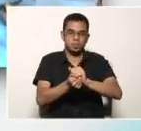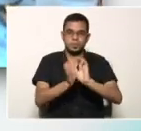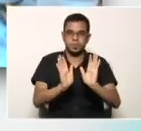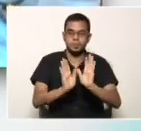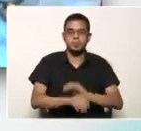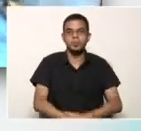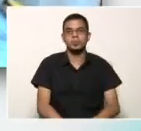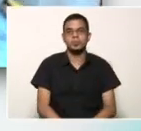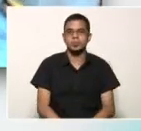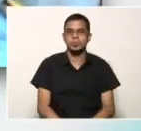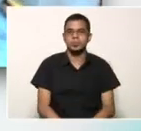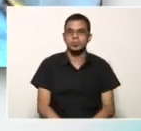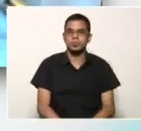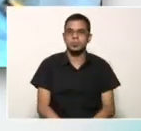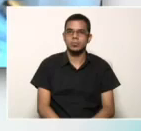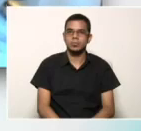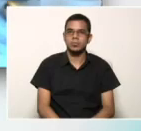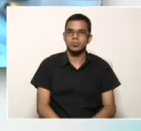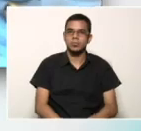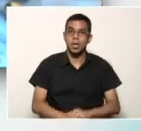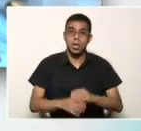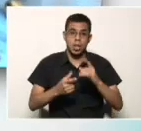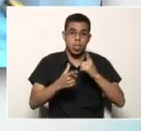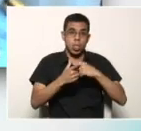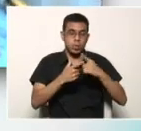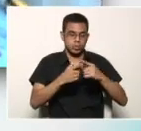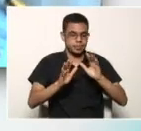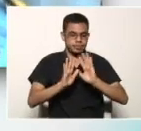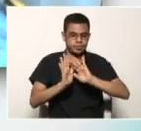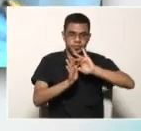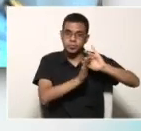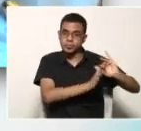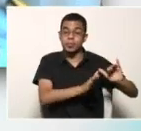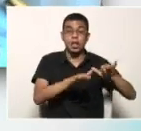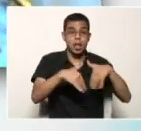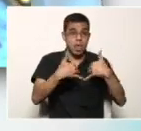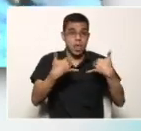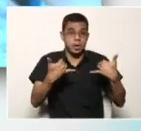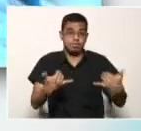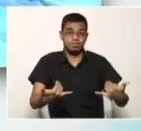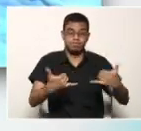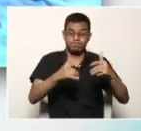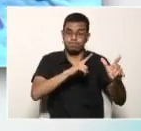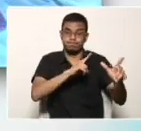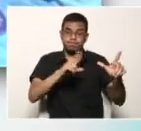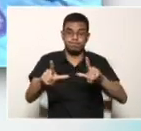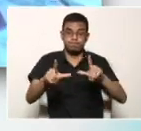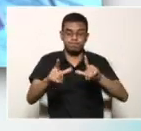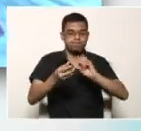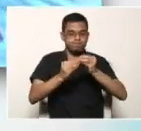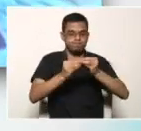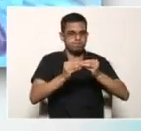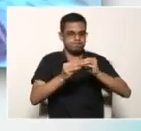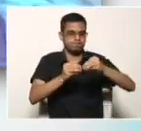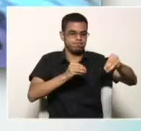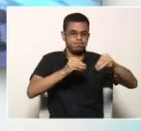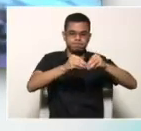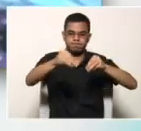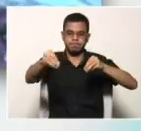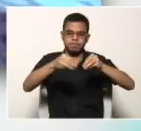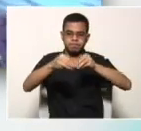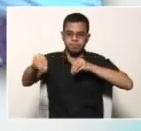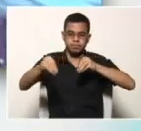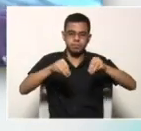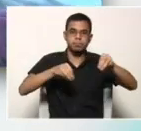le tengo otro dato, ¿ves? Una vez desarmada toda la pieza, pueden observar acá, muchachos y